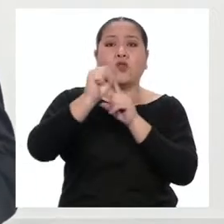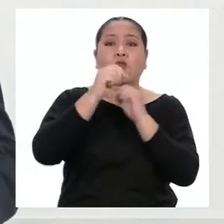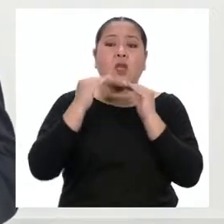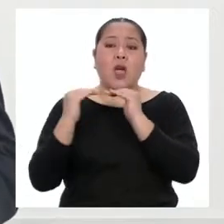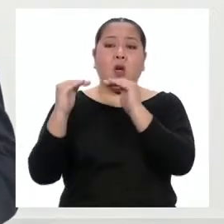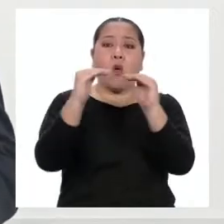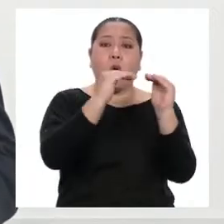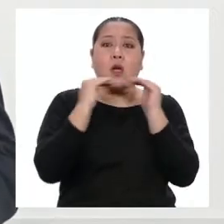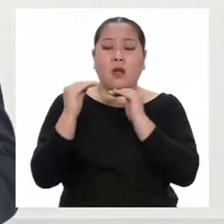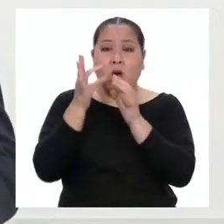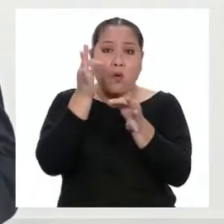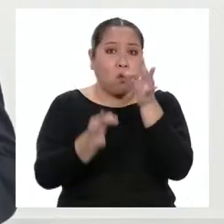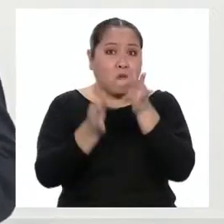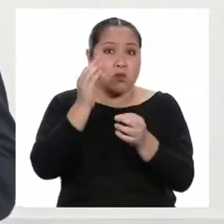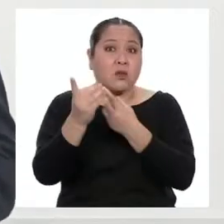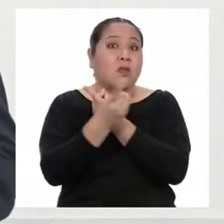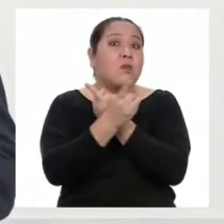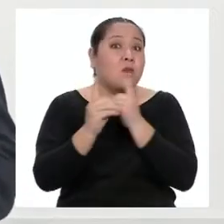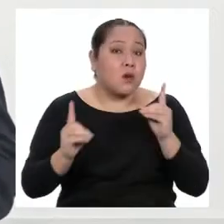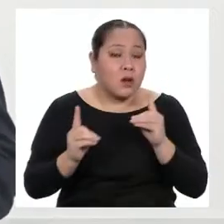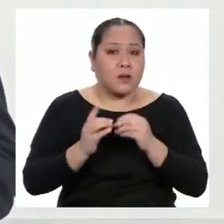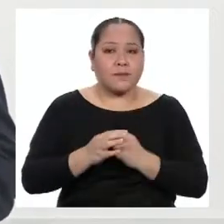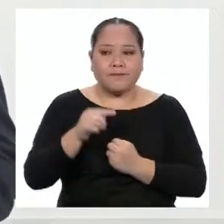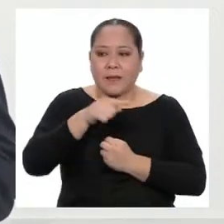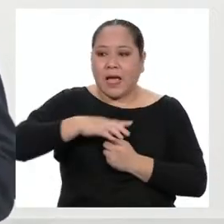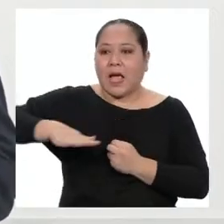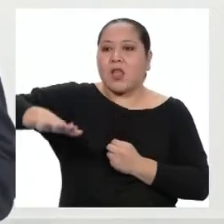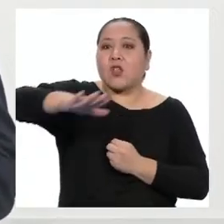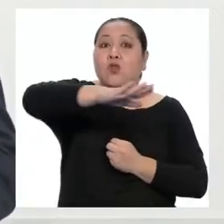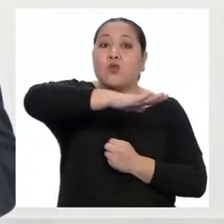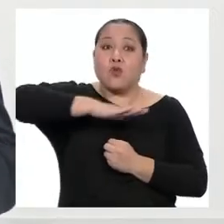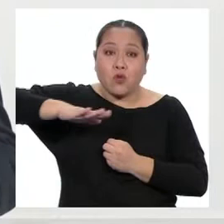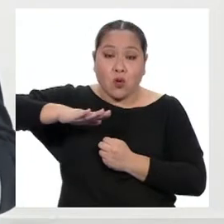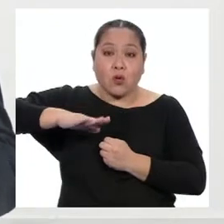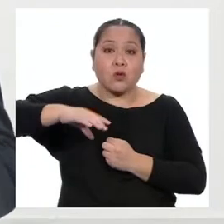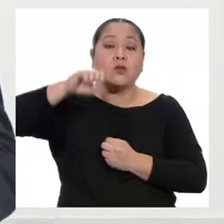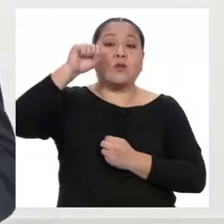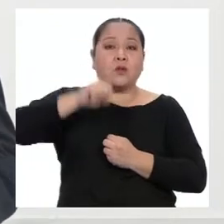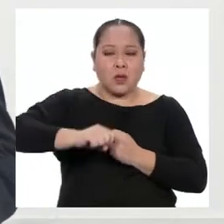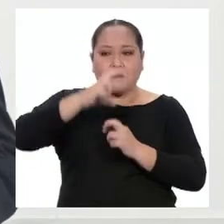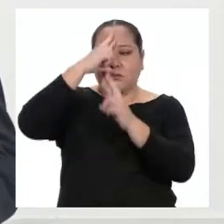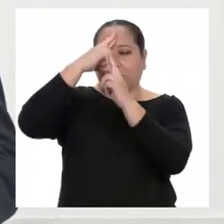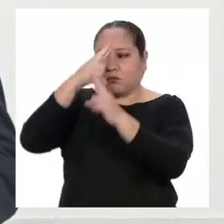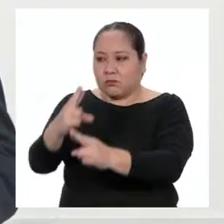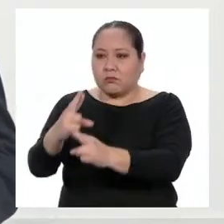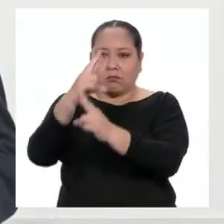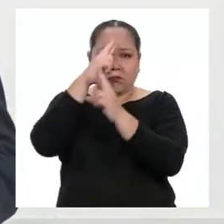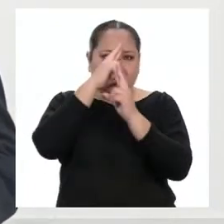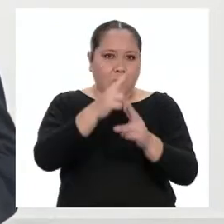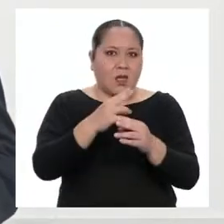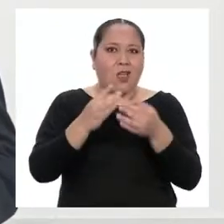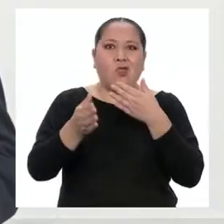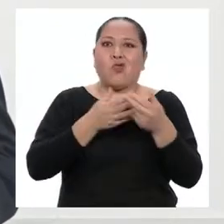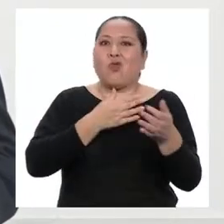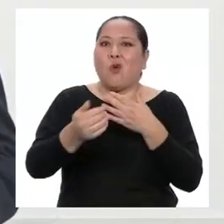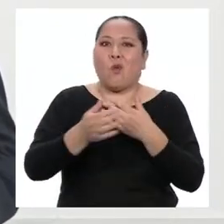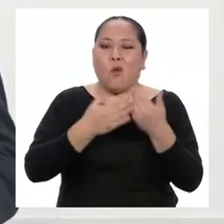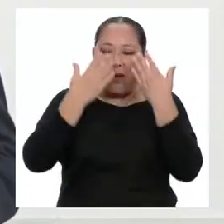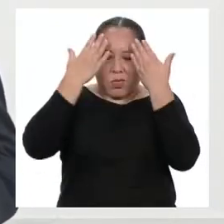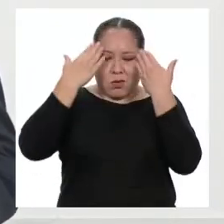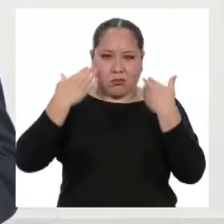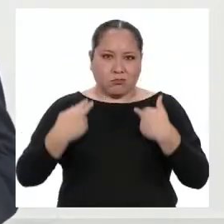igualitaria, justa y democrática, en la que todas y todos seamos respetados al margen de nuestros